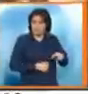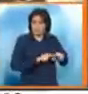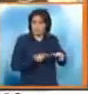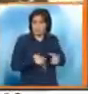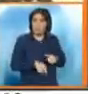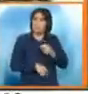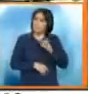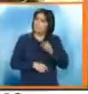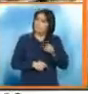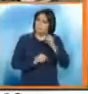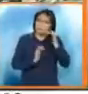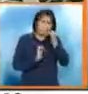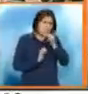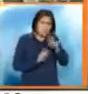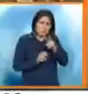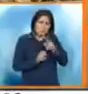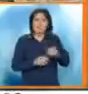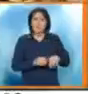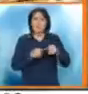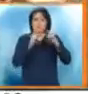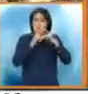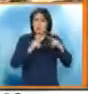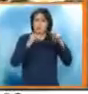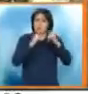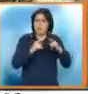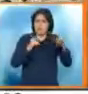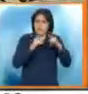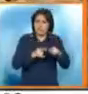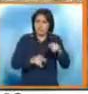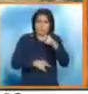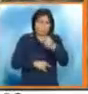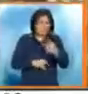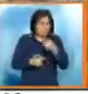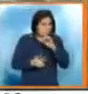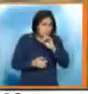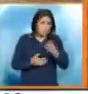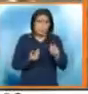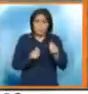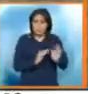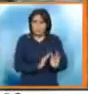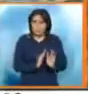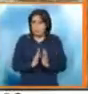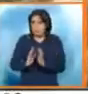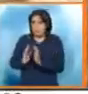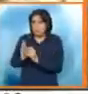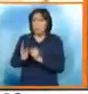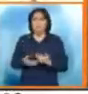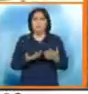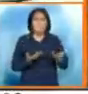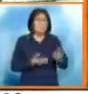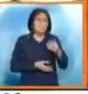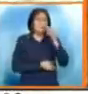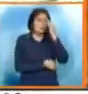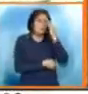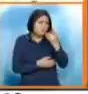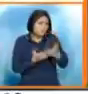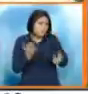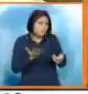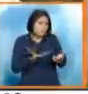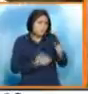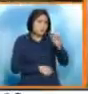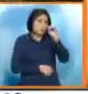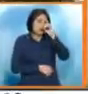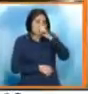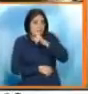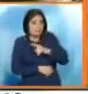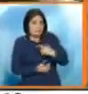Vemos, podemos ponchar y ver las carpas que tú mencionas, cómo se han organizado. Entendemos también que si bien es